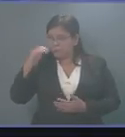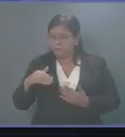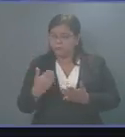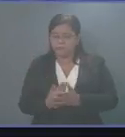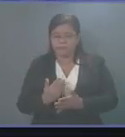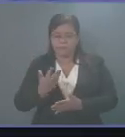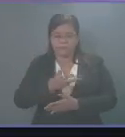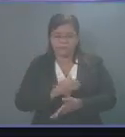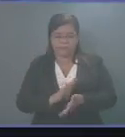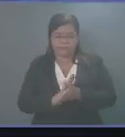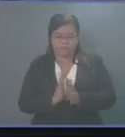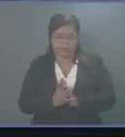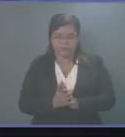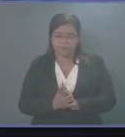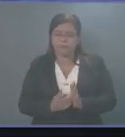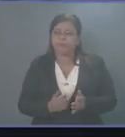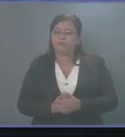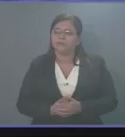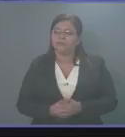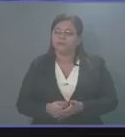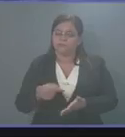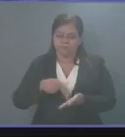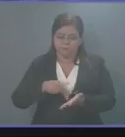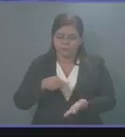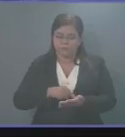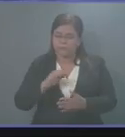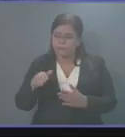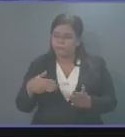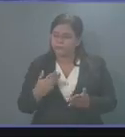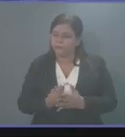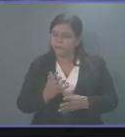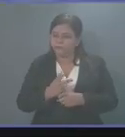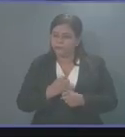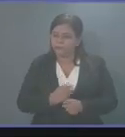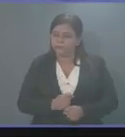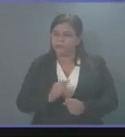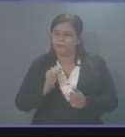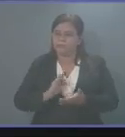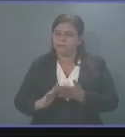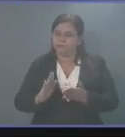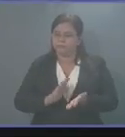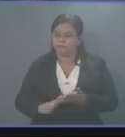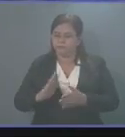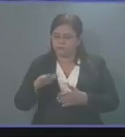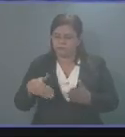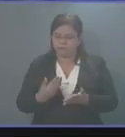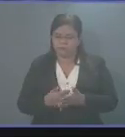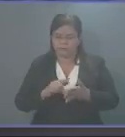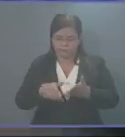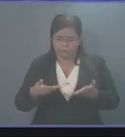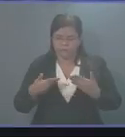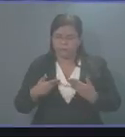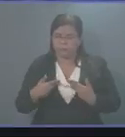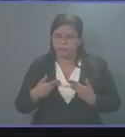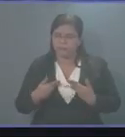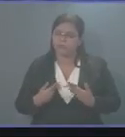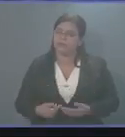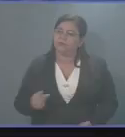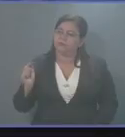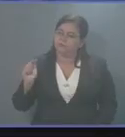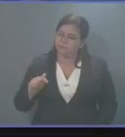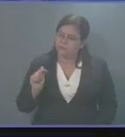disposiciones respectivas al cobro del cálculo del arancel para los pagos de derechos registrales. Por